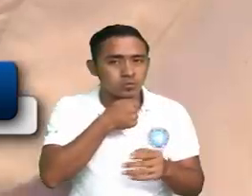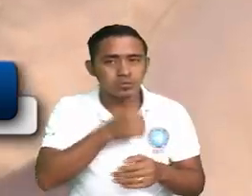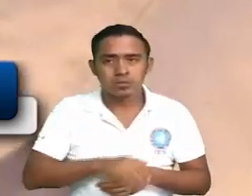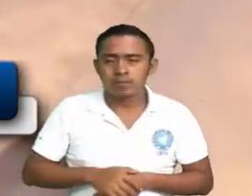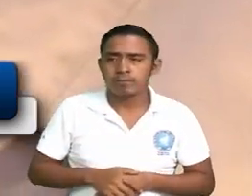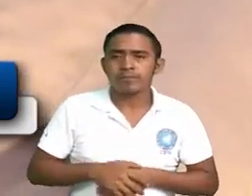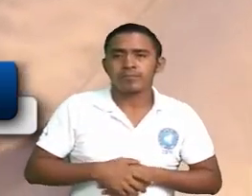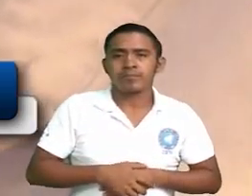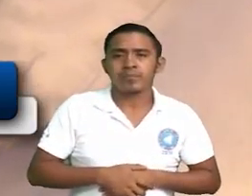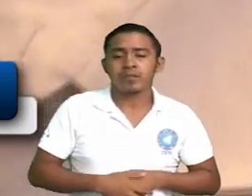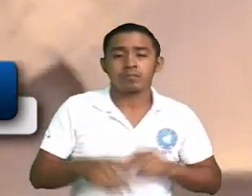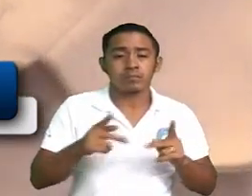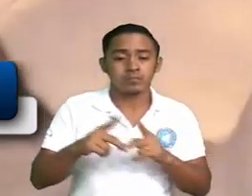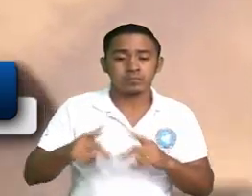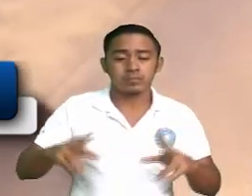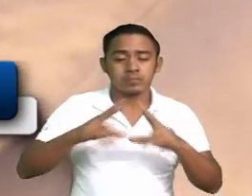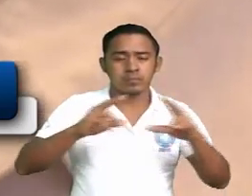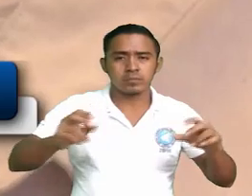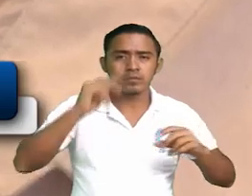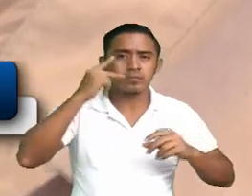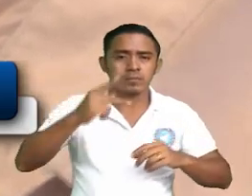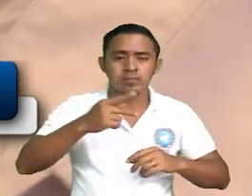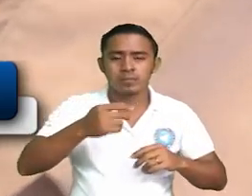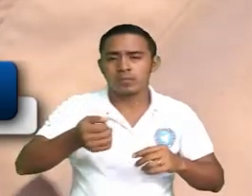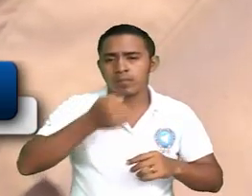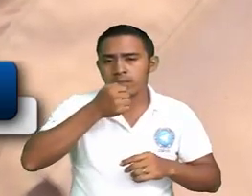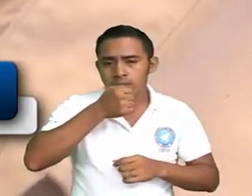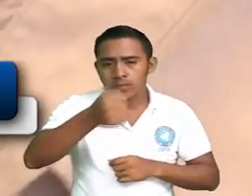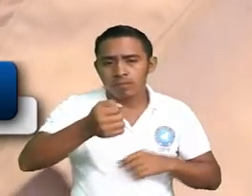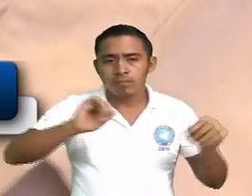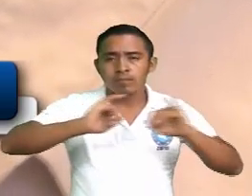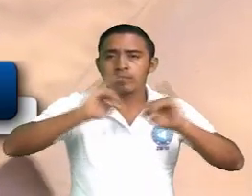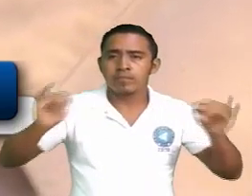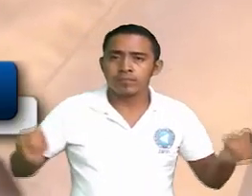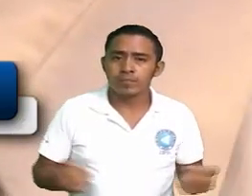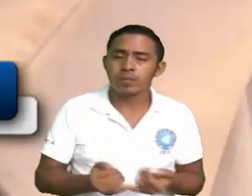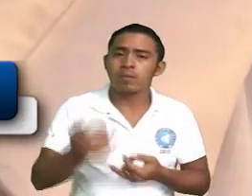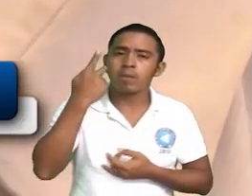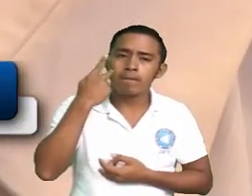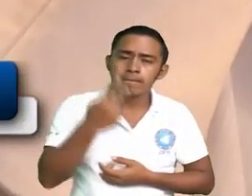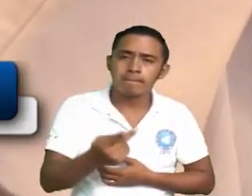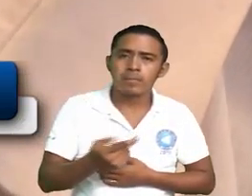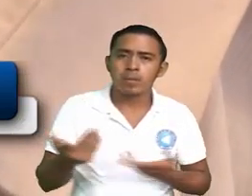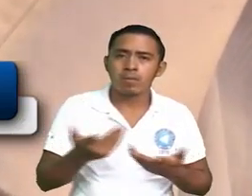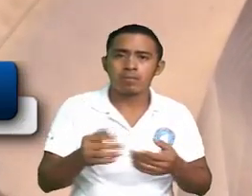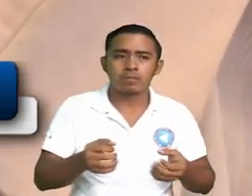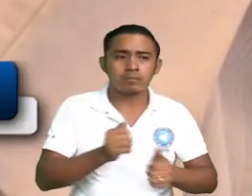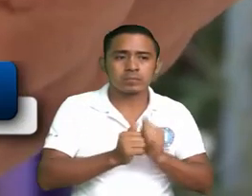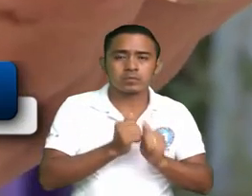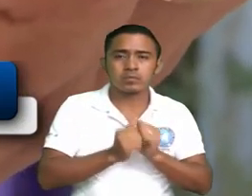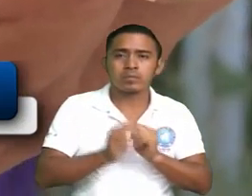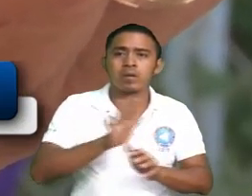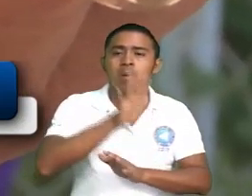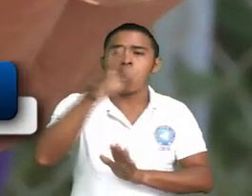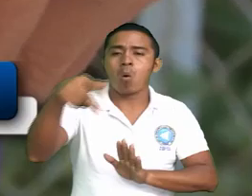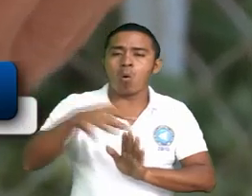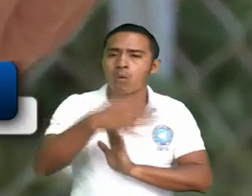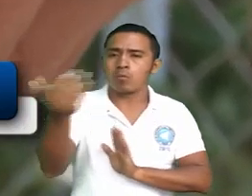Los nicaragüenses que generalmente vemos noticias internacionales nos hemos dado cuenta de un brote de sarampión en algunos países,